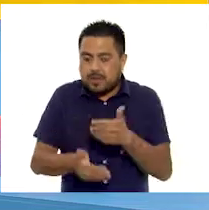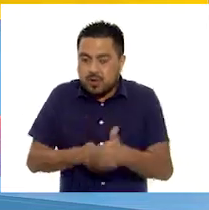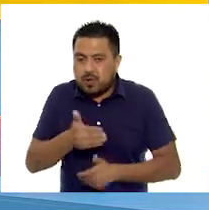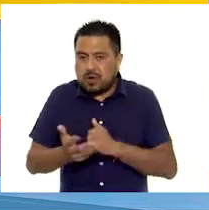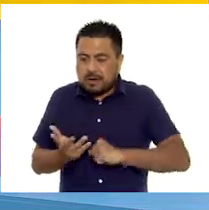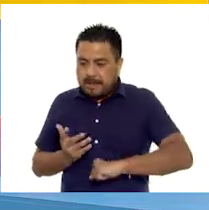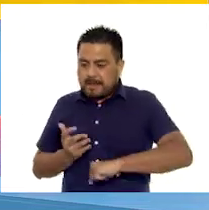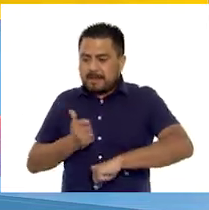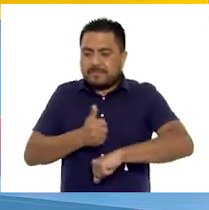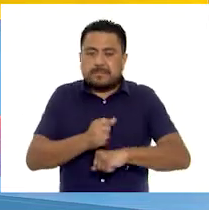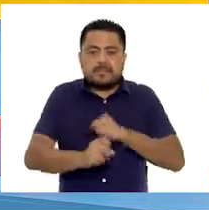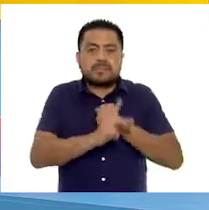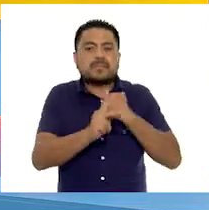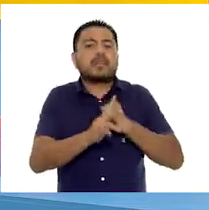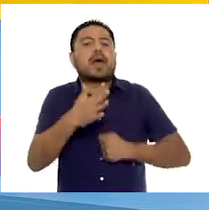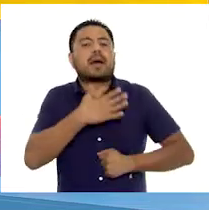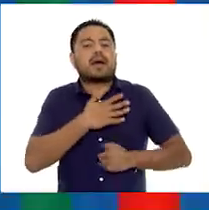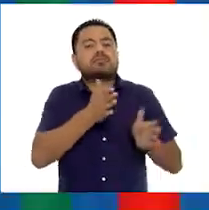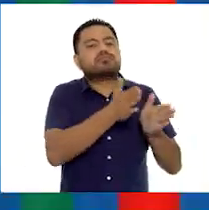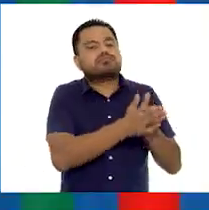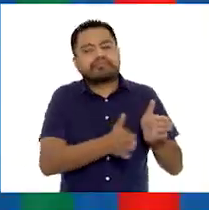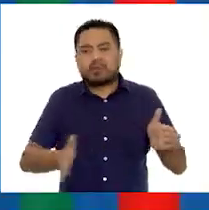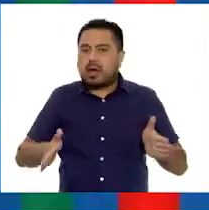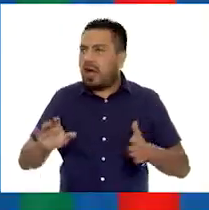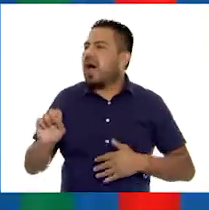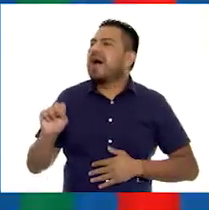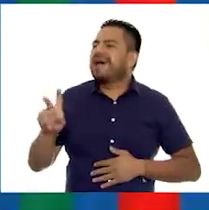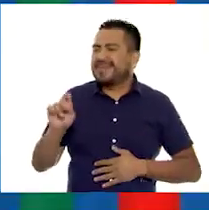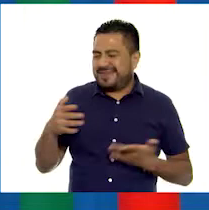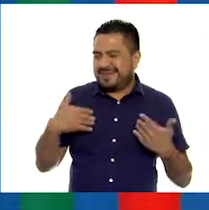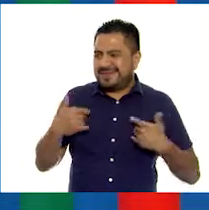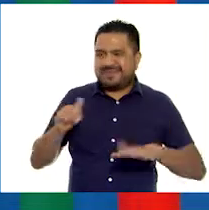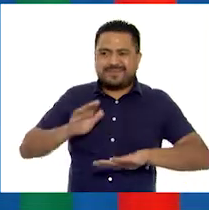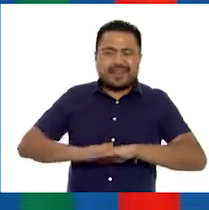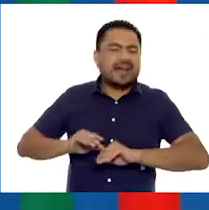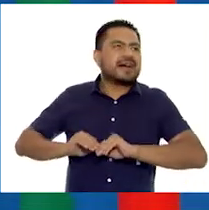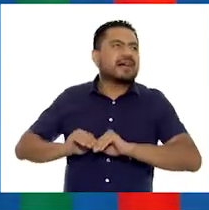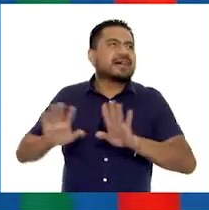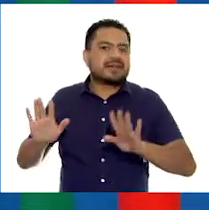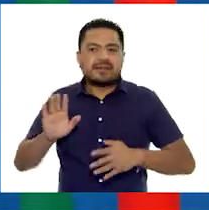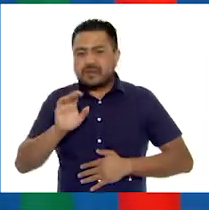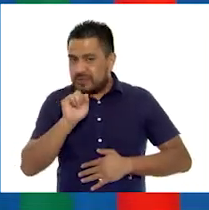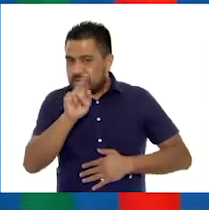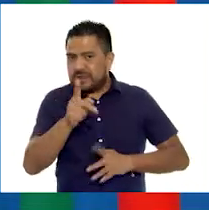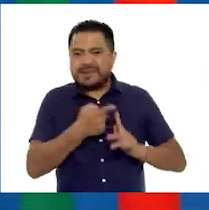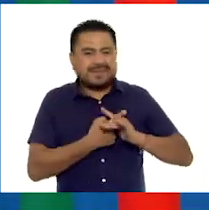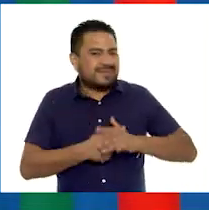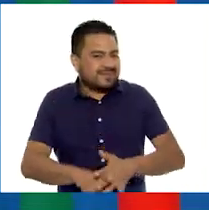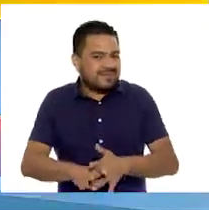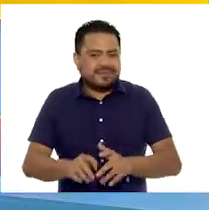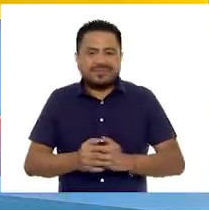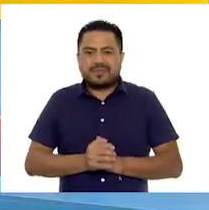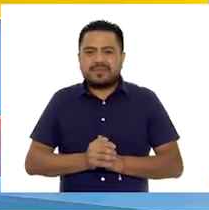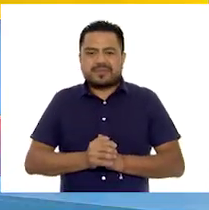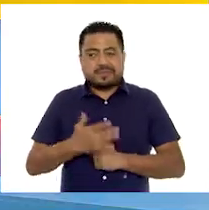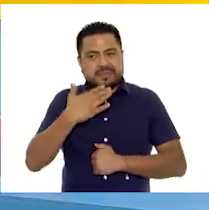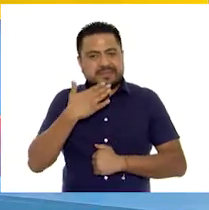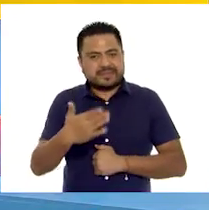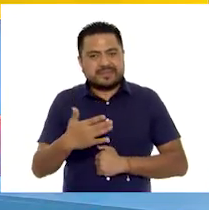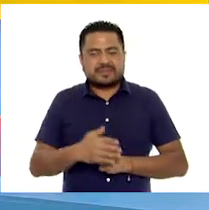estructura a nuestro país durante este periodo aunque ya ahora sí ya me quedó claro entonces comencemos super